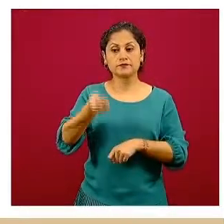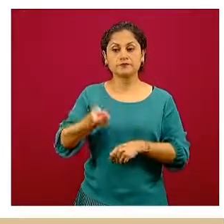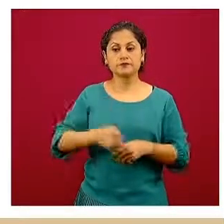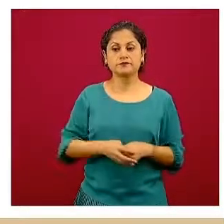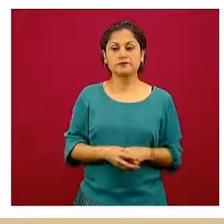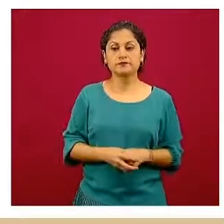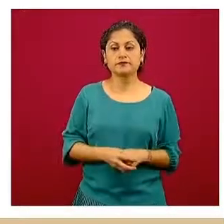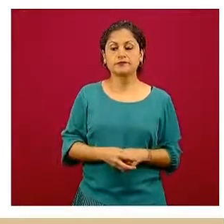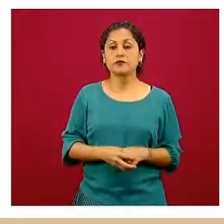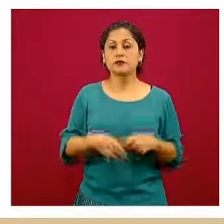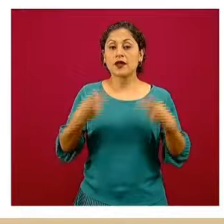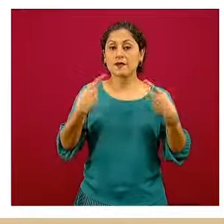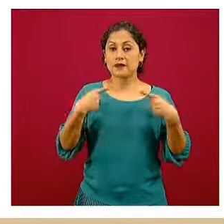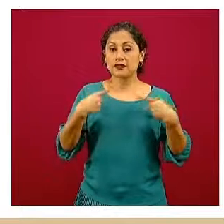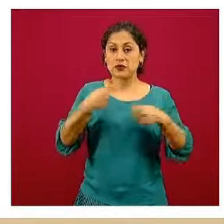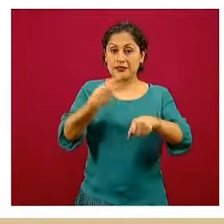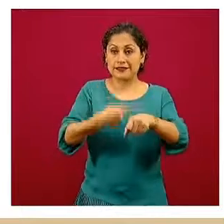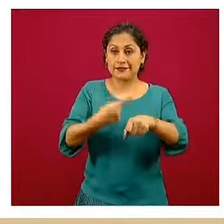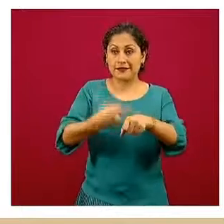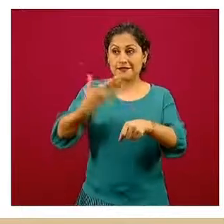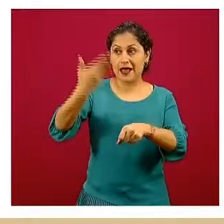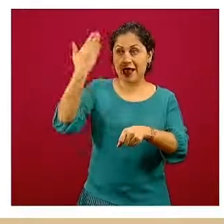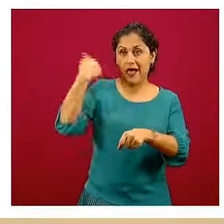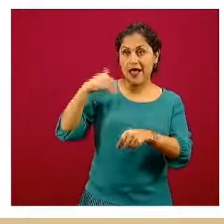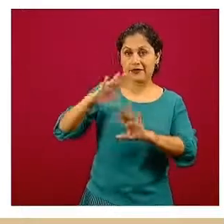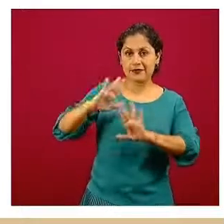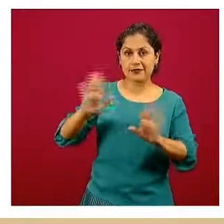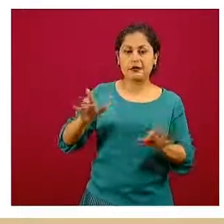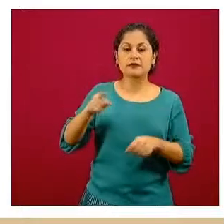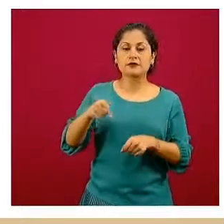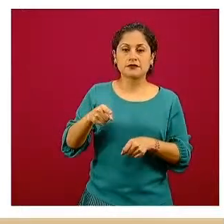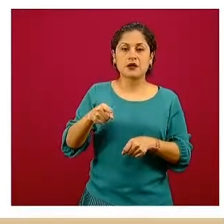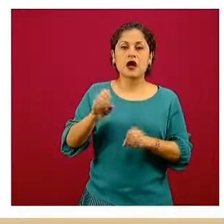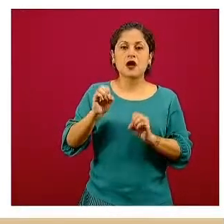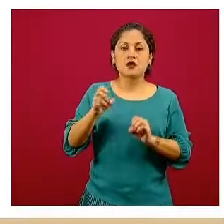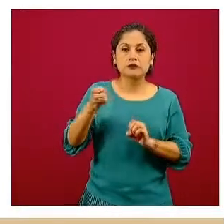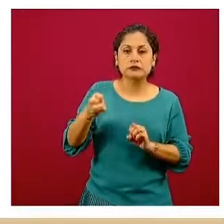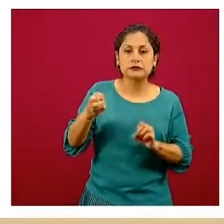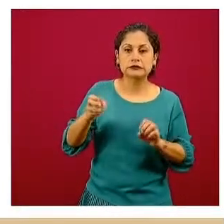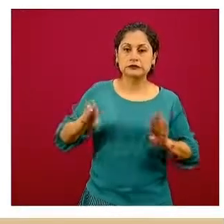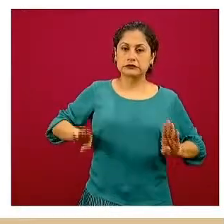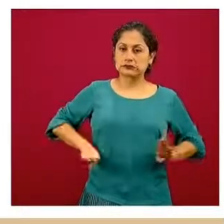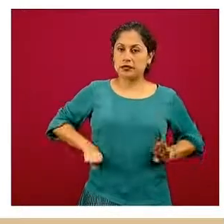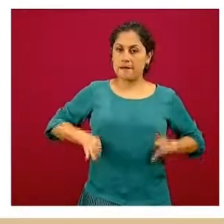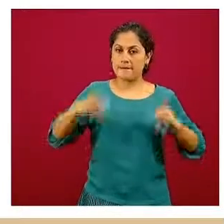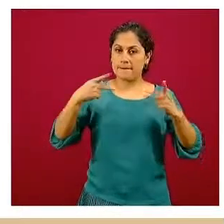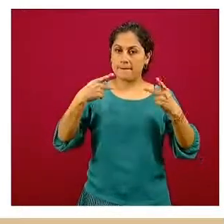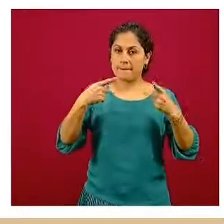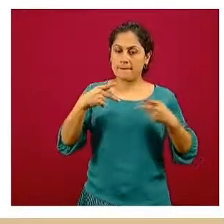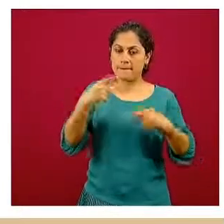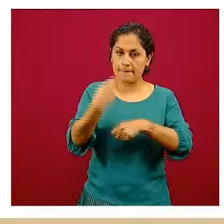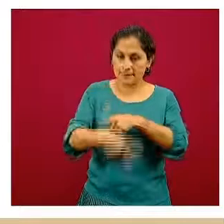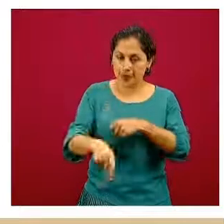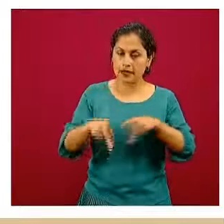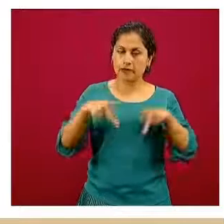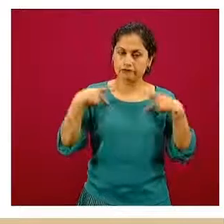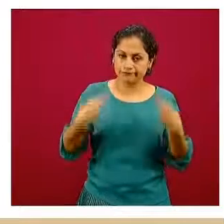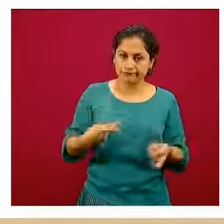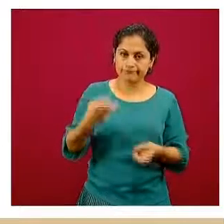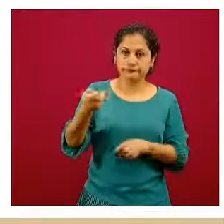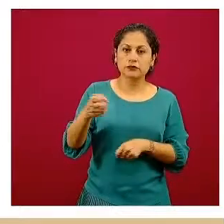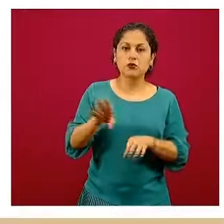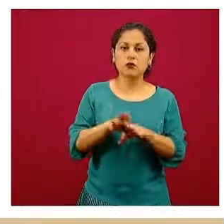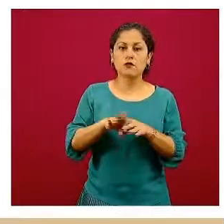las comorbilidades o factores de riesgo que en su momento se han asociado a las defunciones. Siguen estando